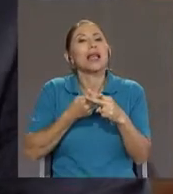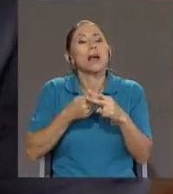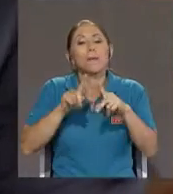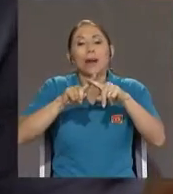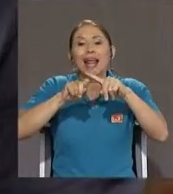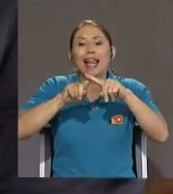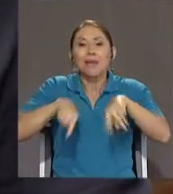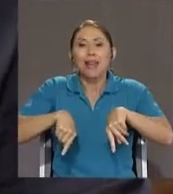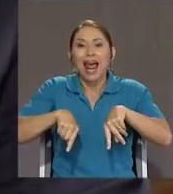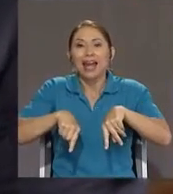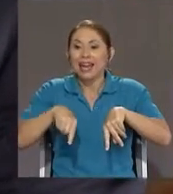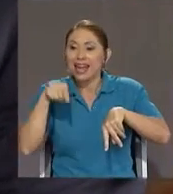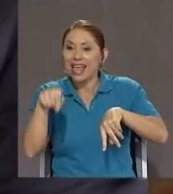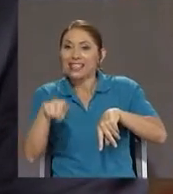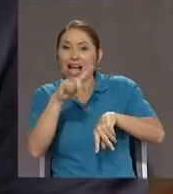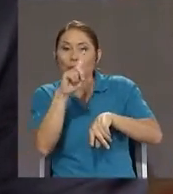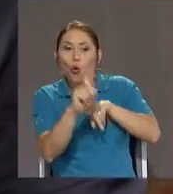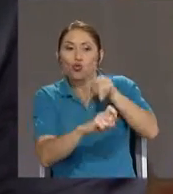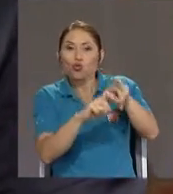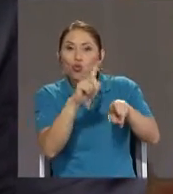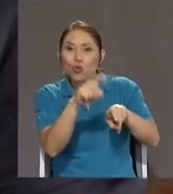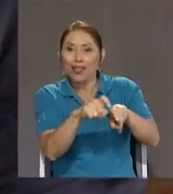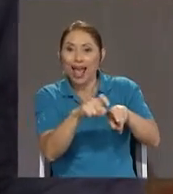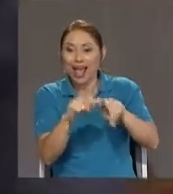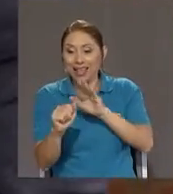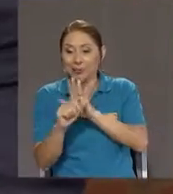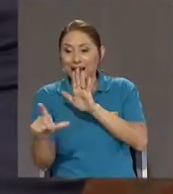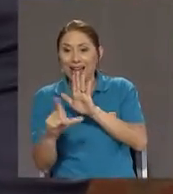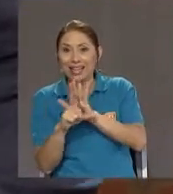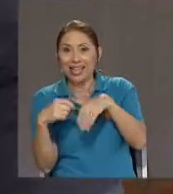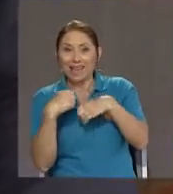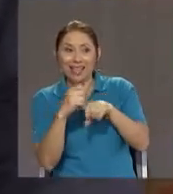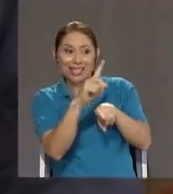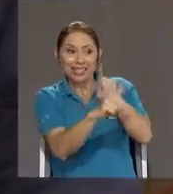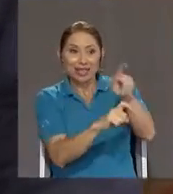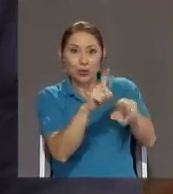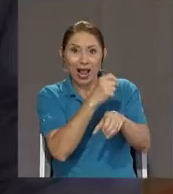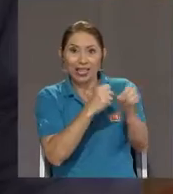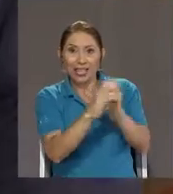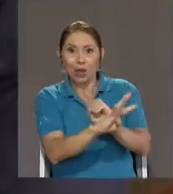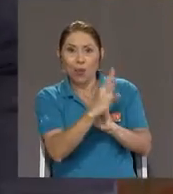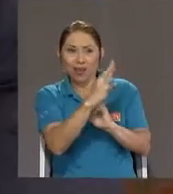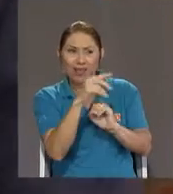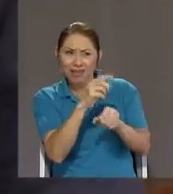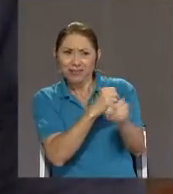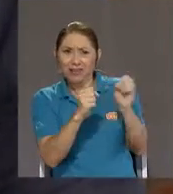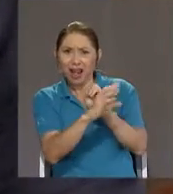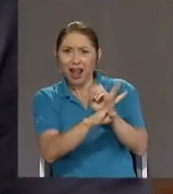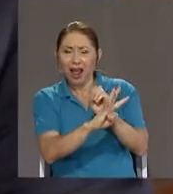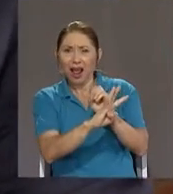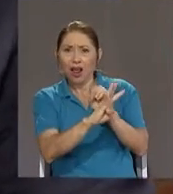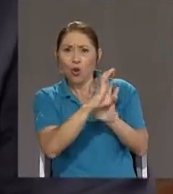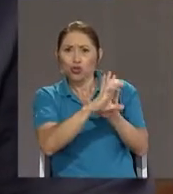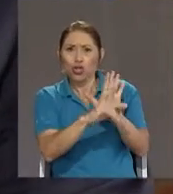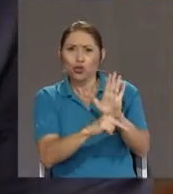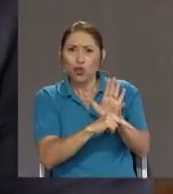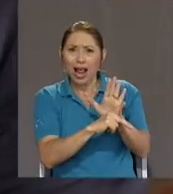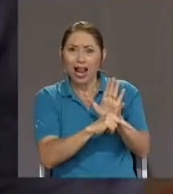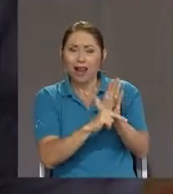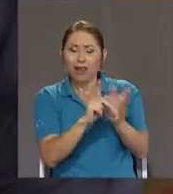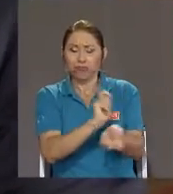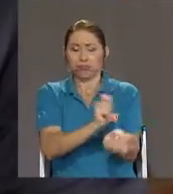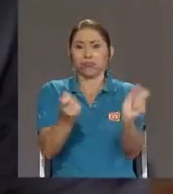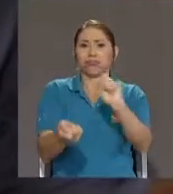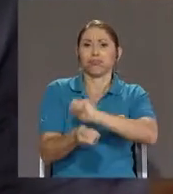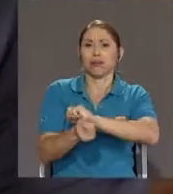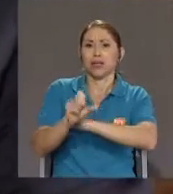consulta de constitucionalidad que hace la Asamblea Legislativa, que convierte a la Sala Constitucional en un Senado, la hace intervenir en la formación